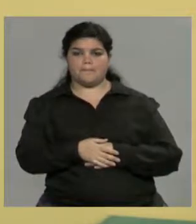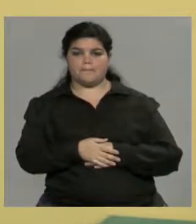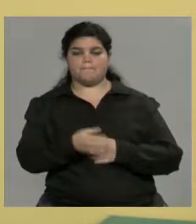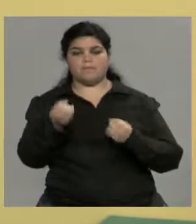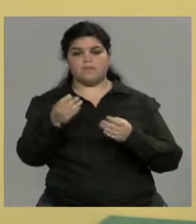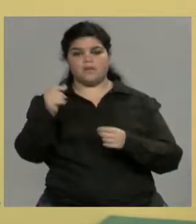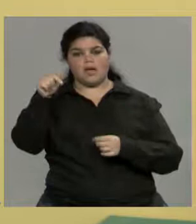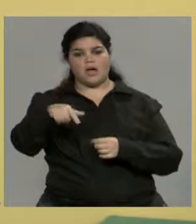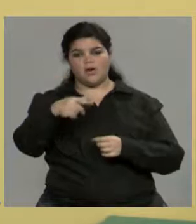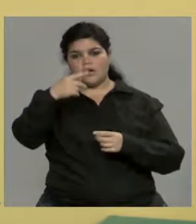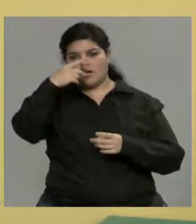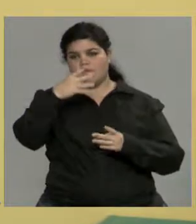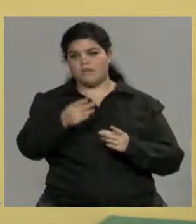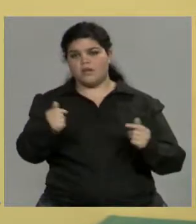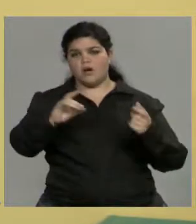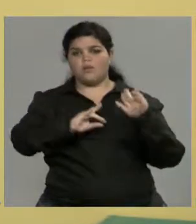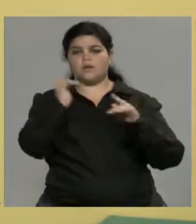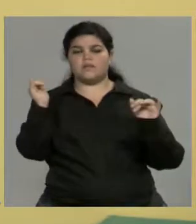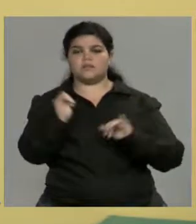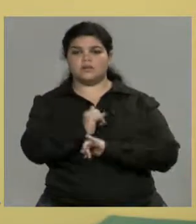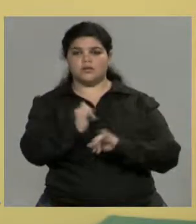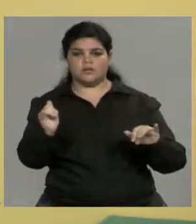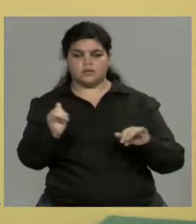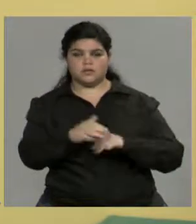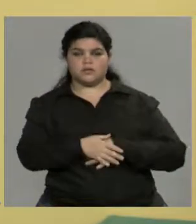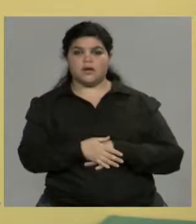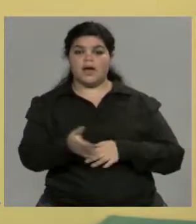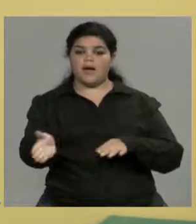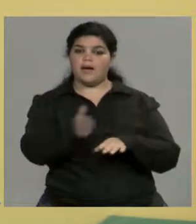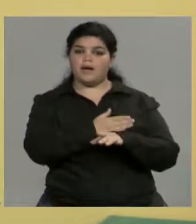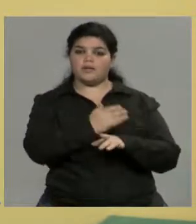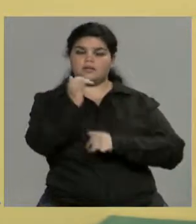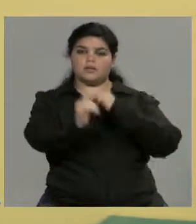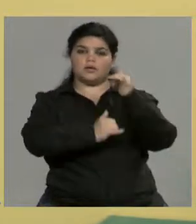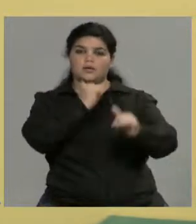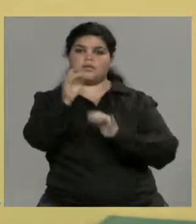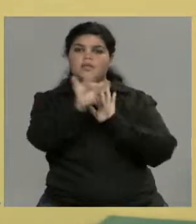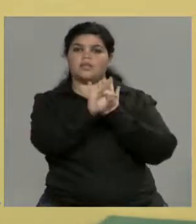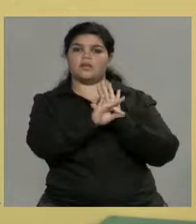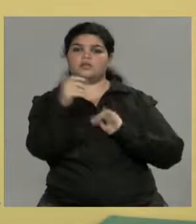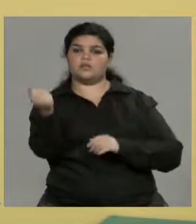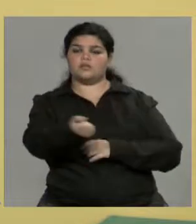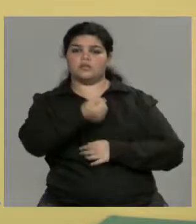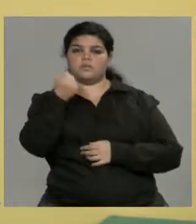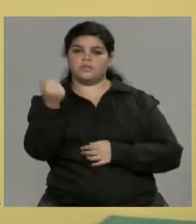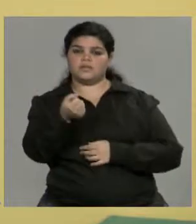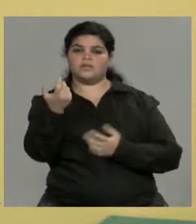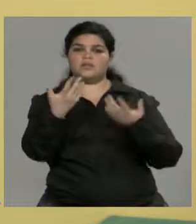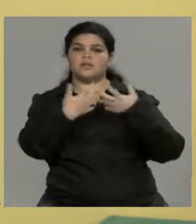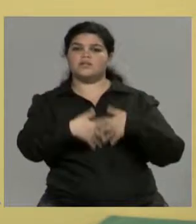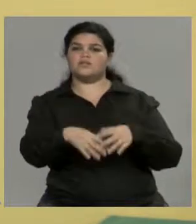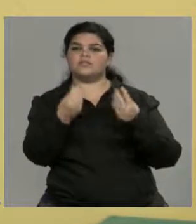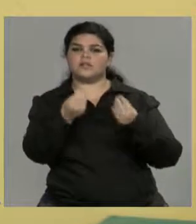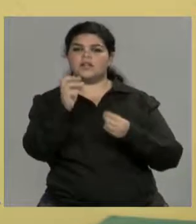Muy bien, vamos terminando lo que es esta edición de Unidiversidad Noticias, pero antes te brindamos siempre datos importantes, como lo que son los